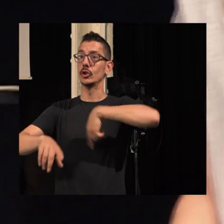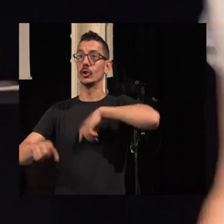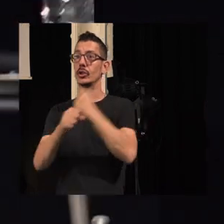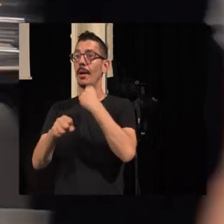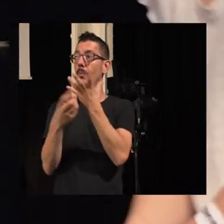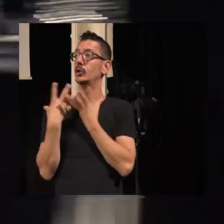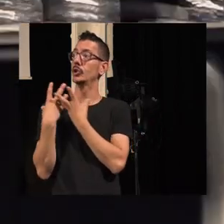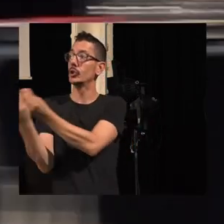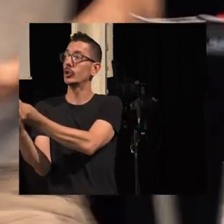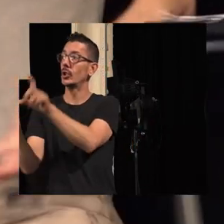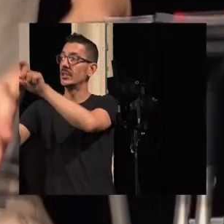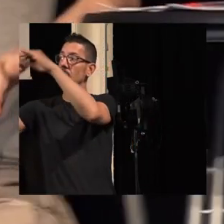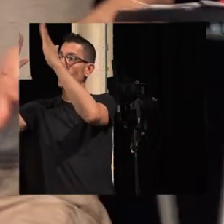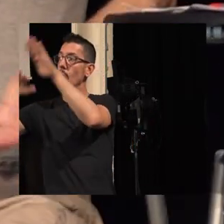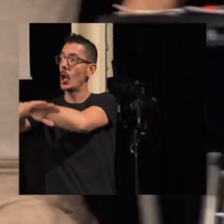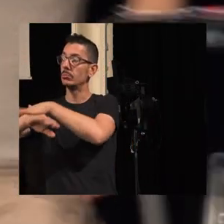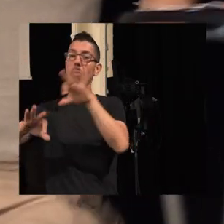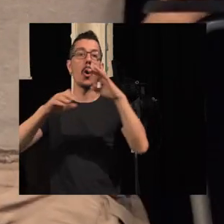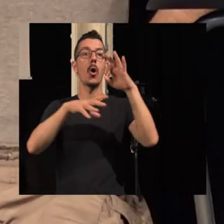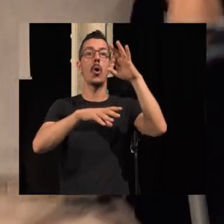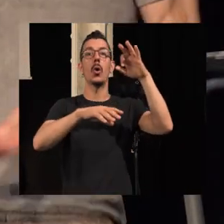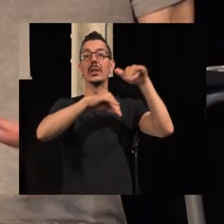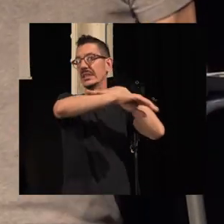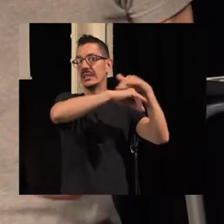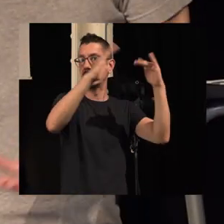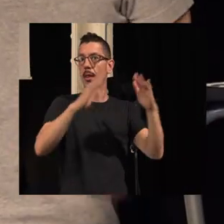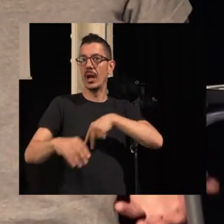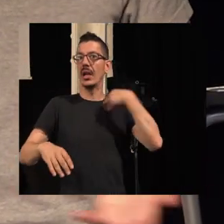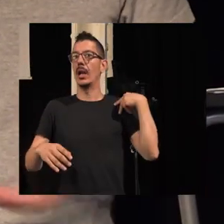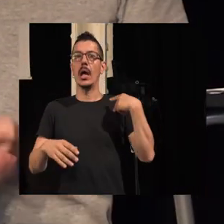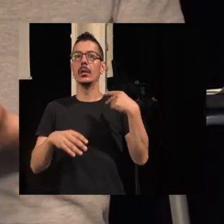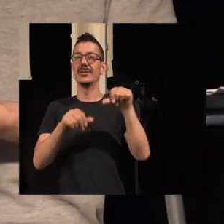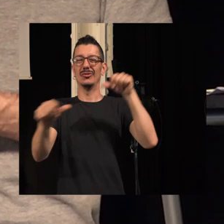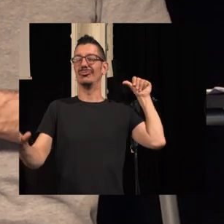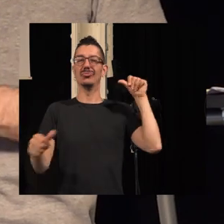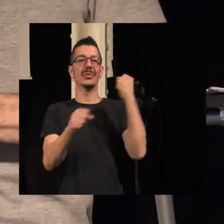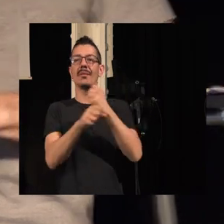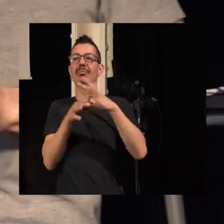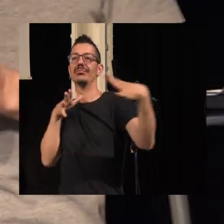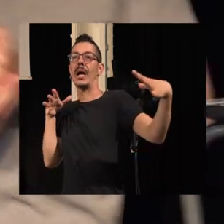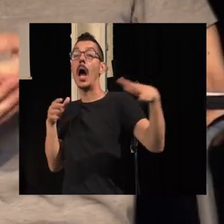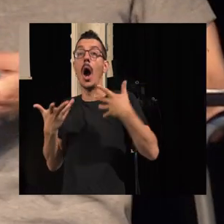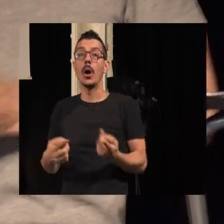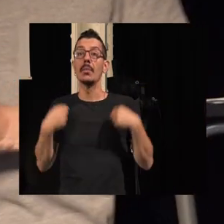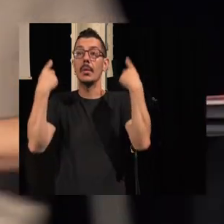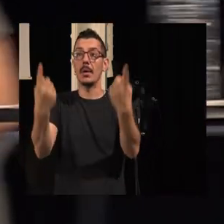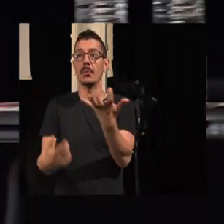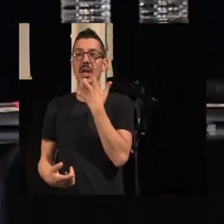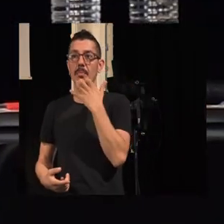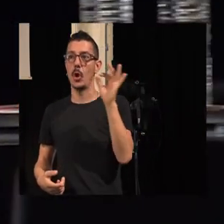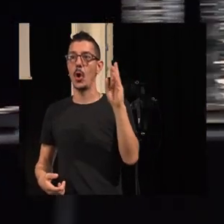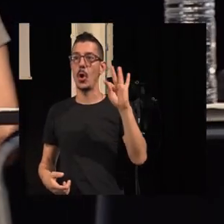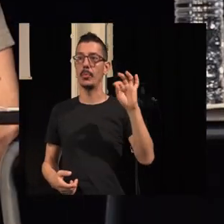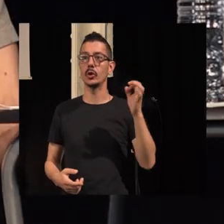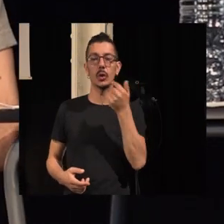estamos trabajando, y estamos trabajando porque de repente, por ejemplo, en Oporto, la segunda ciudad de Portugal, la autarquía